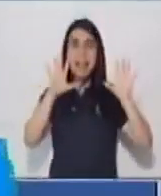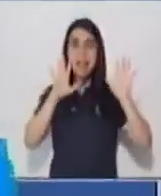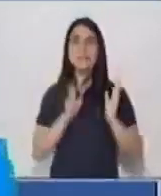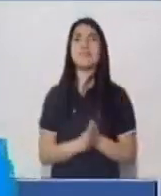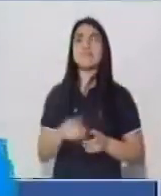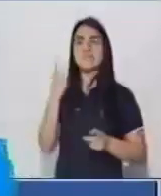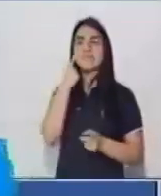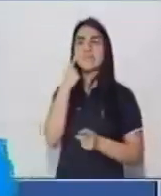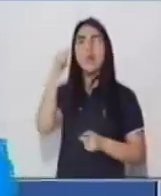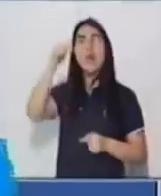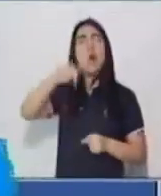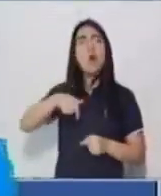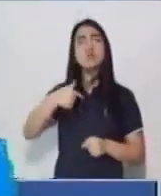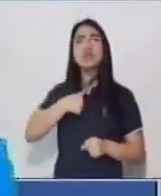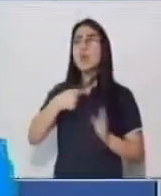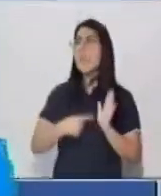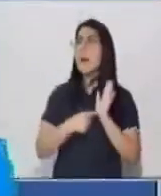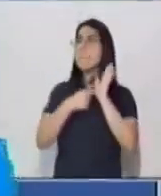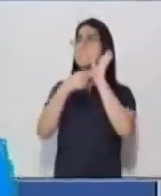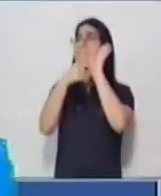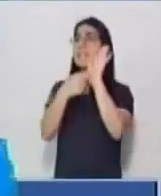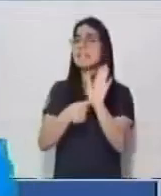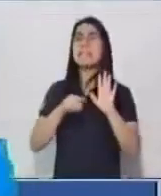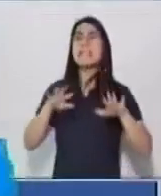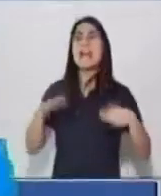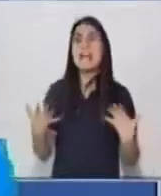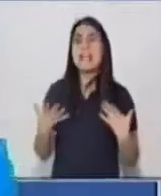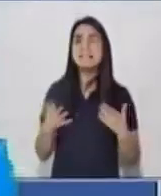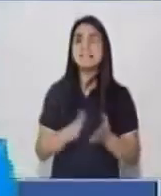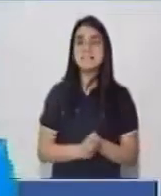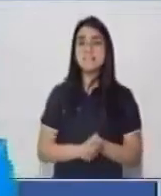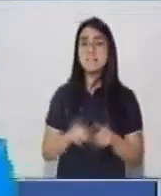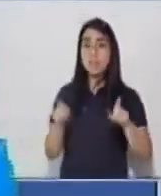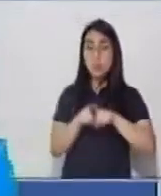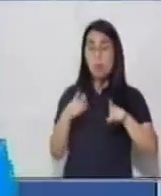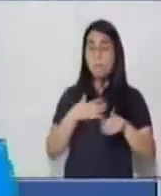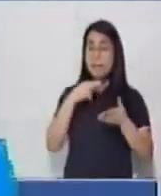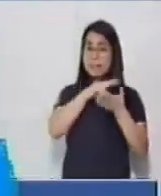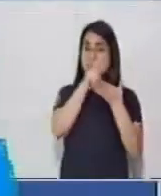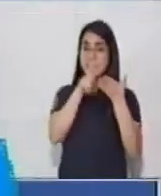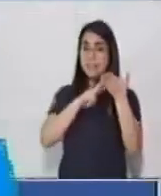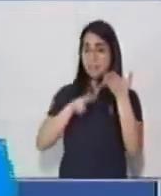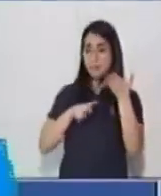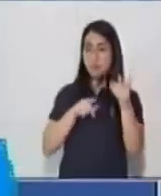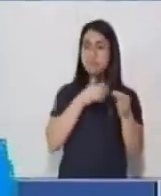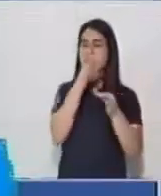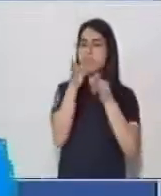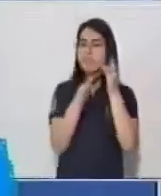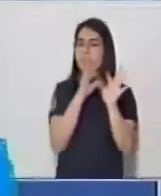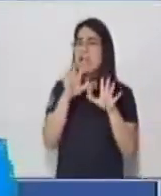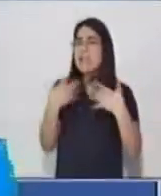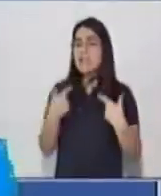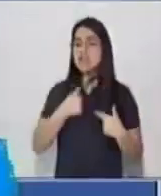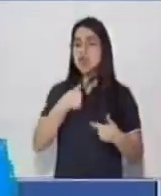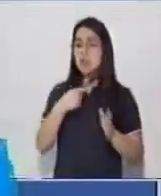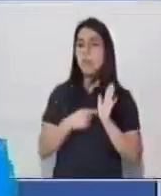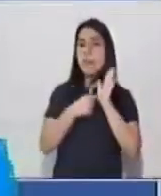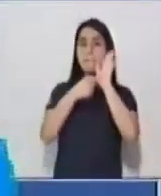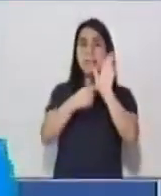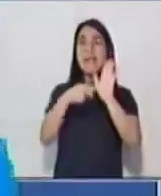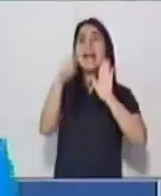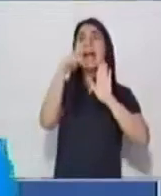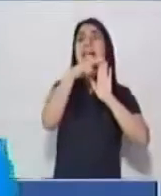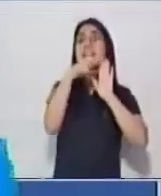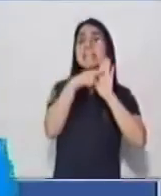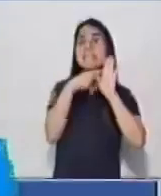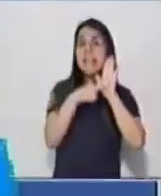traje la receta del pastel 3 leches, que es este que tenemos acá. No está en